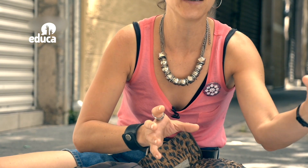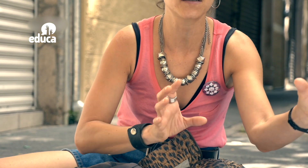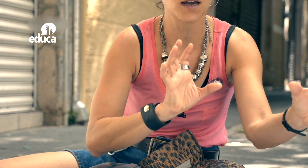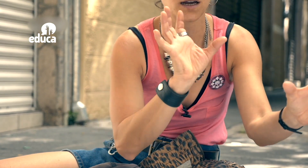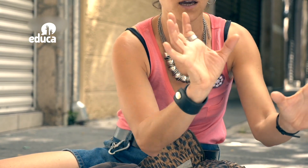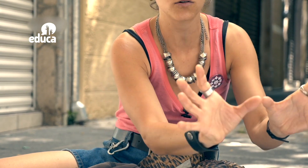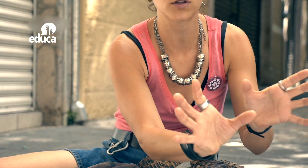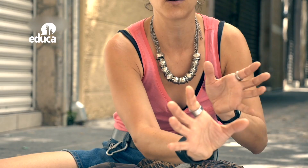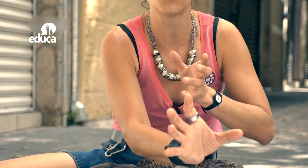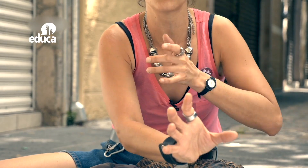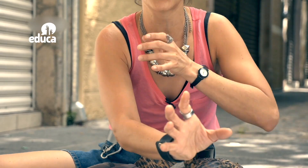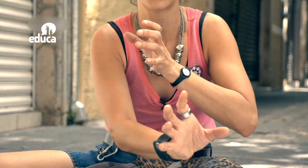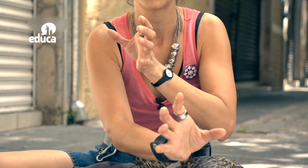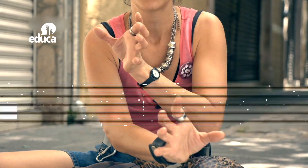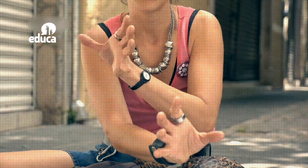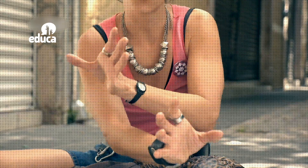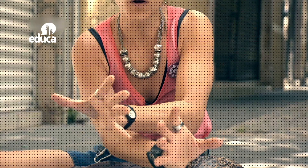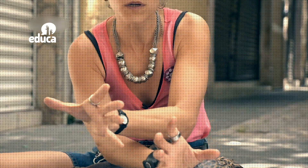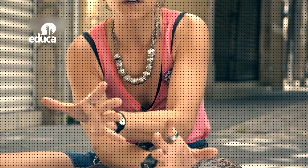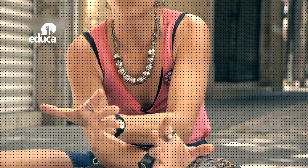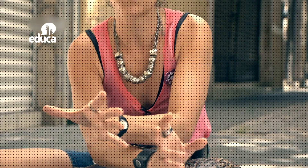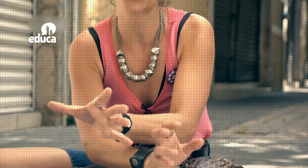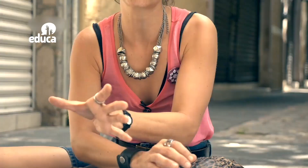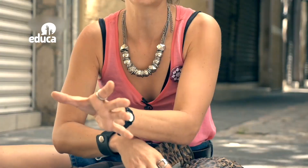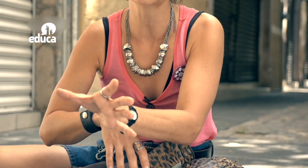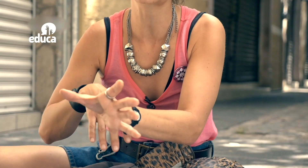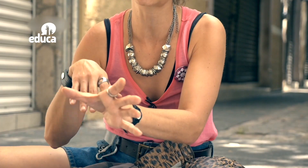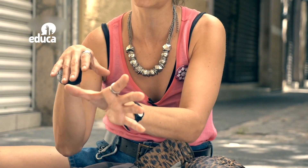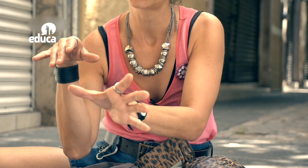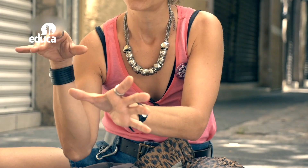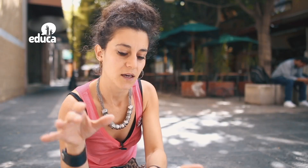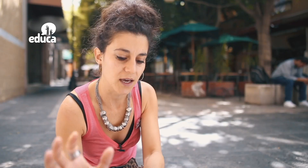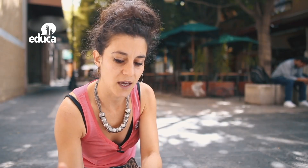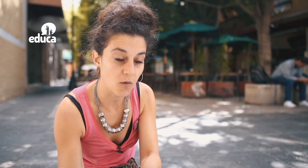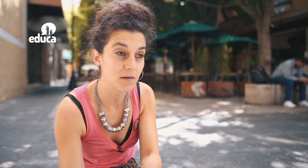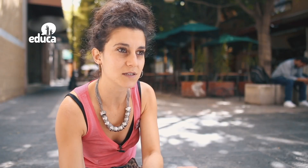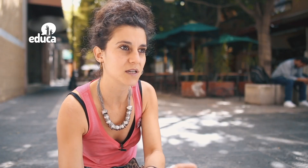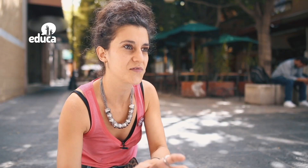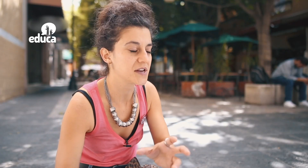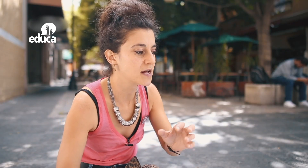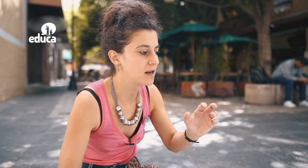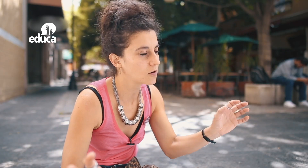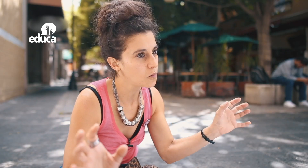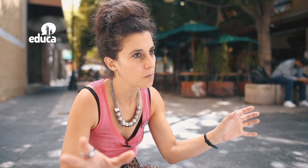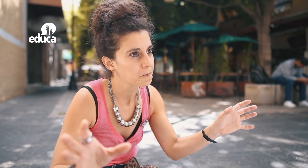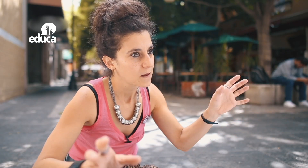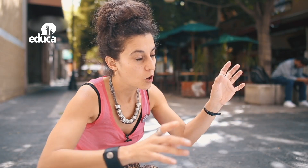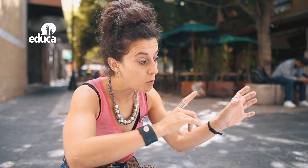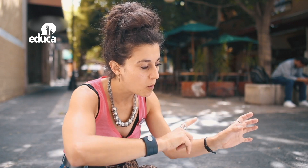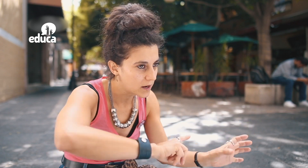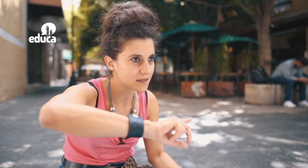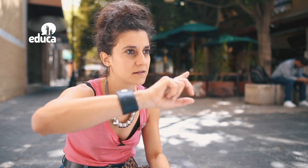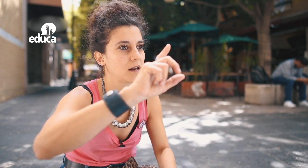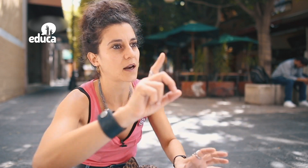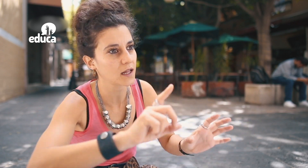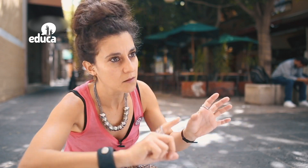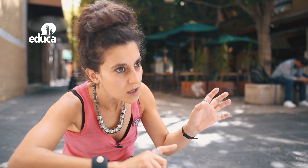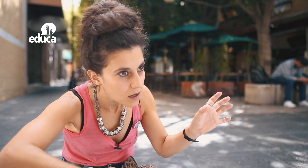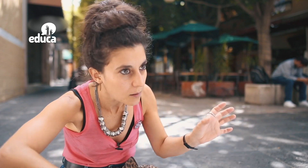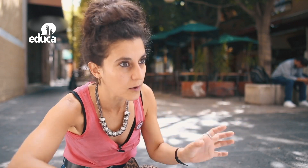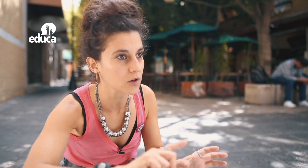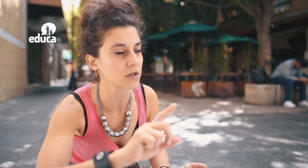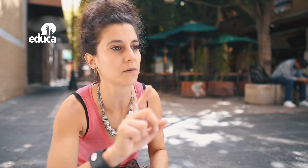qué empieza, qué continúa, cuál va a ser el momento fuerte, cuál va a ser el final, cómo van a ser